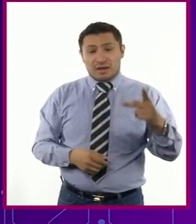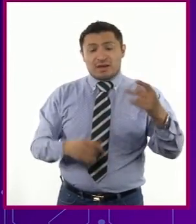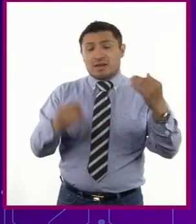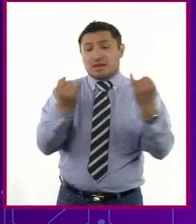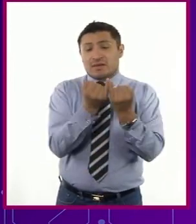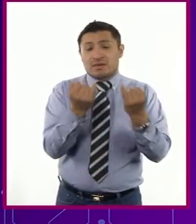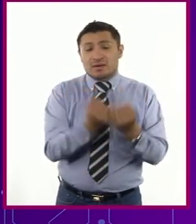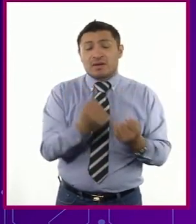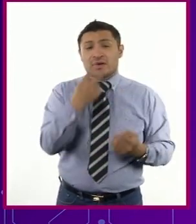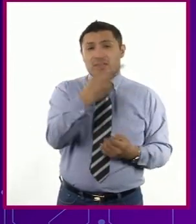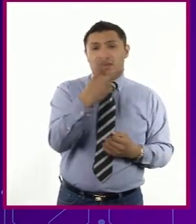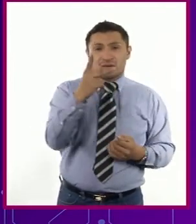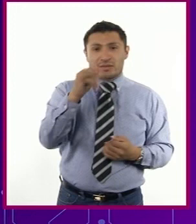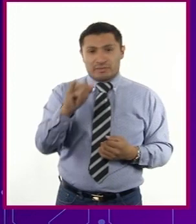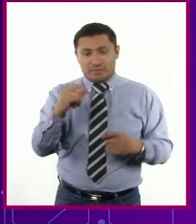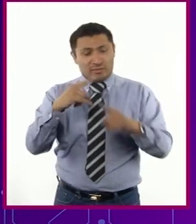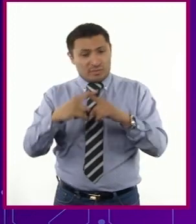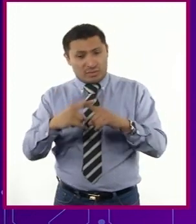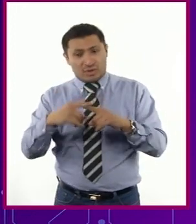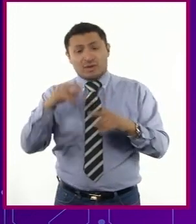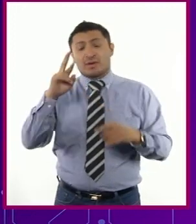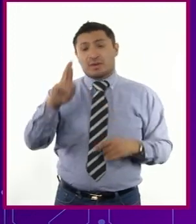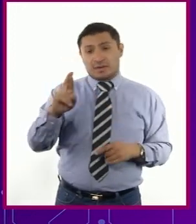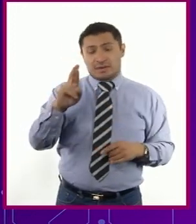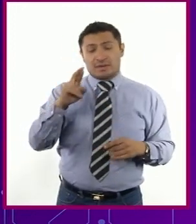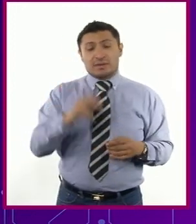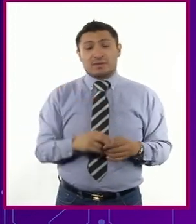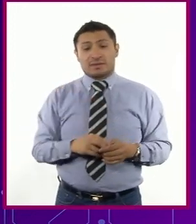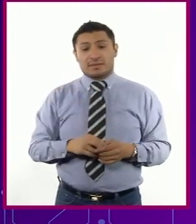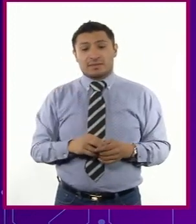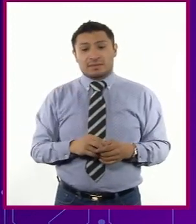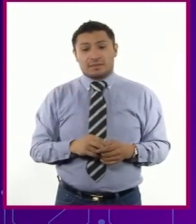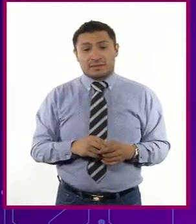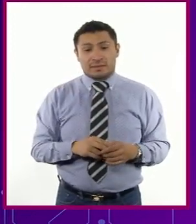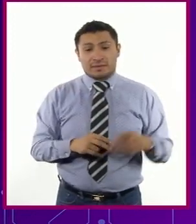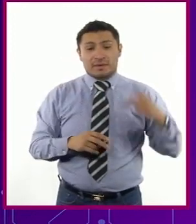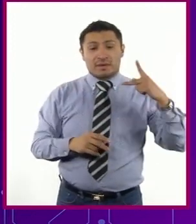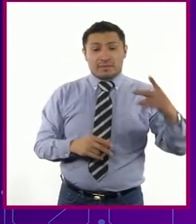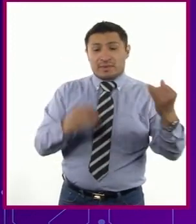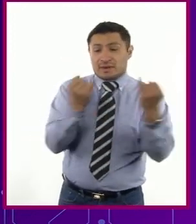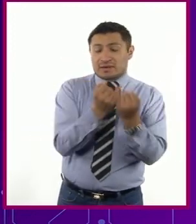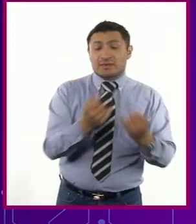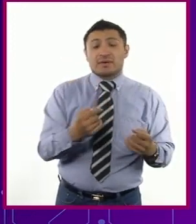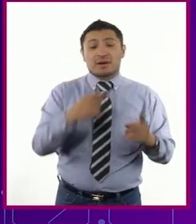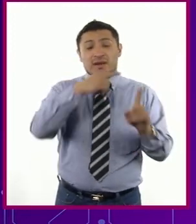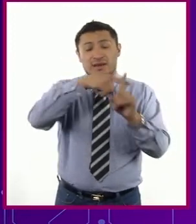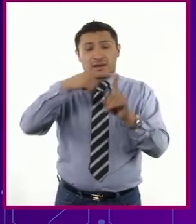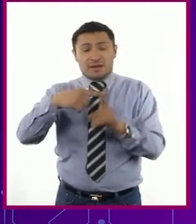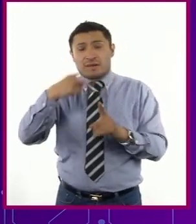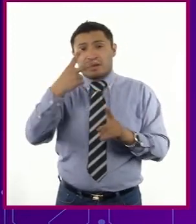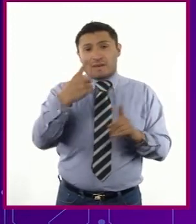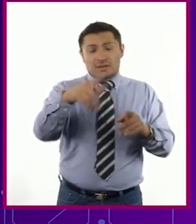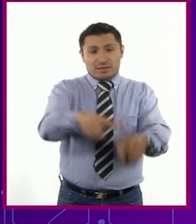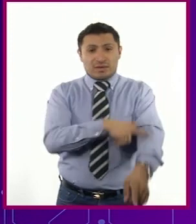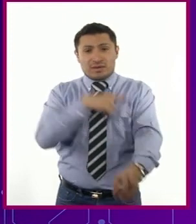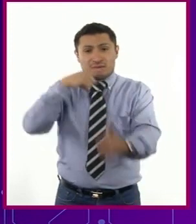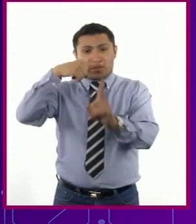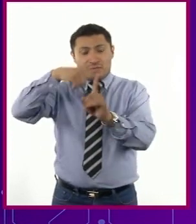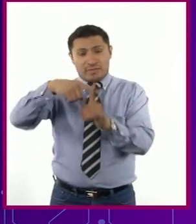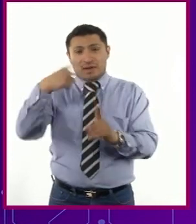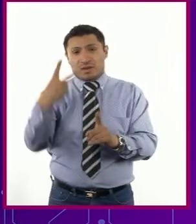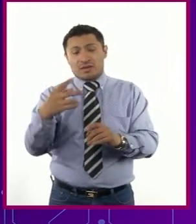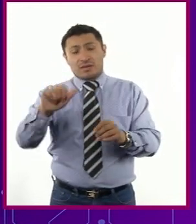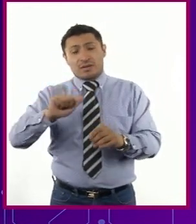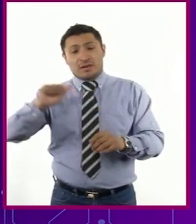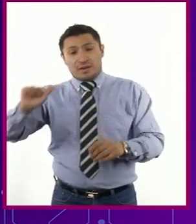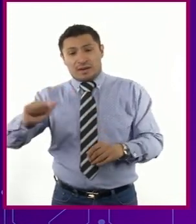circunferencia es igual a 2 por pi por el radio. Perímetro del rectángulo es igual a sumar el doble del largo y el doble del ancho, que